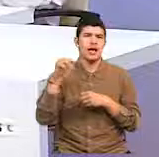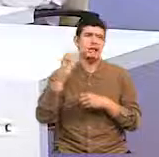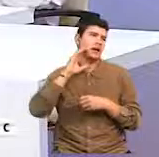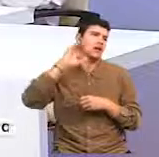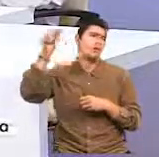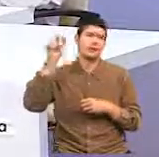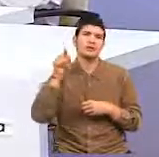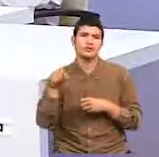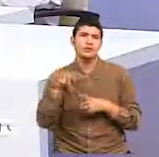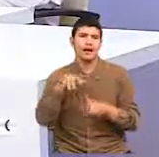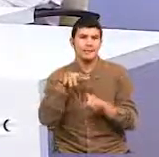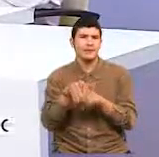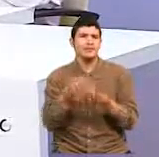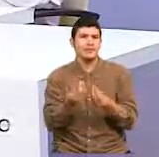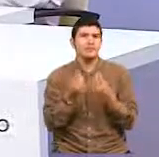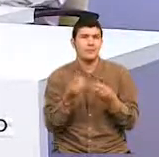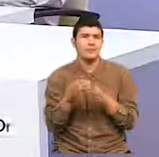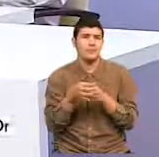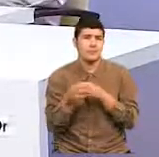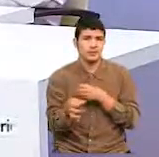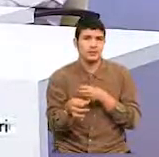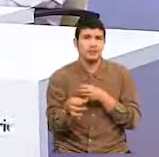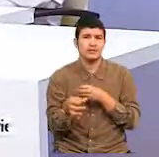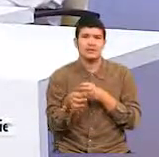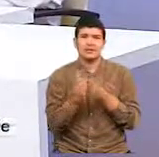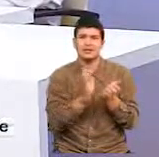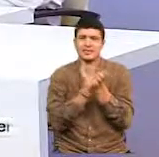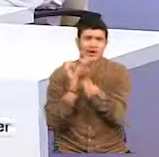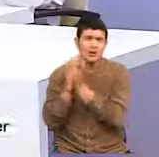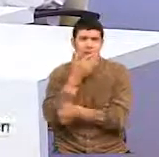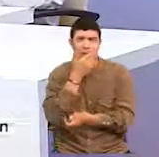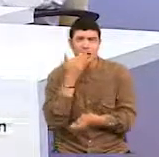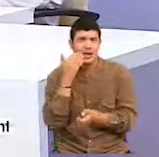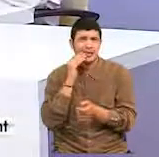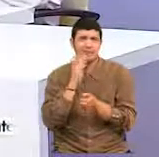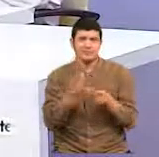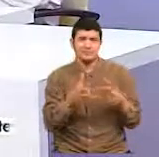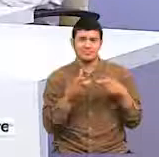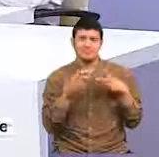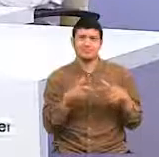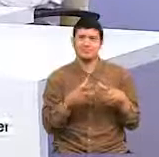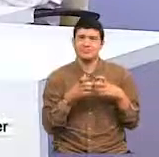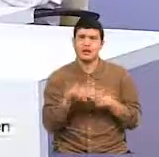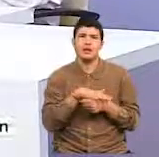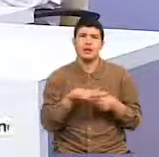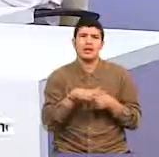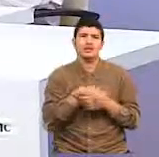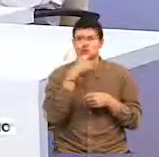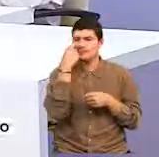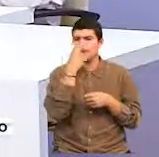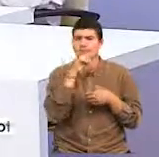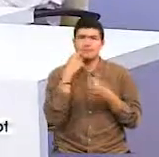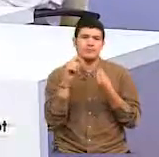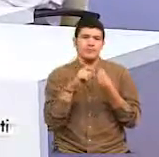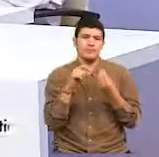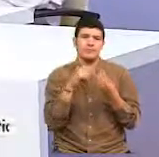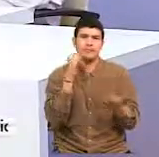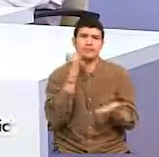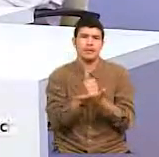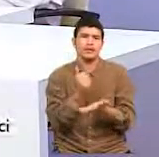visto afectados muchos municipios, secuestros, extorsiones, la situación del narcotráfico,